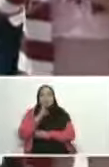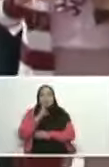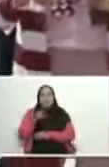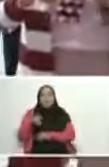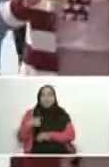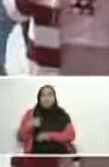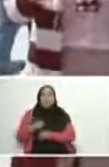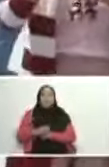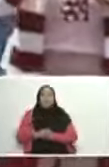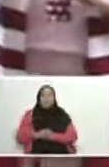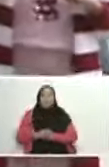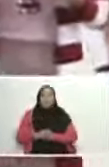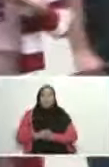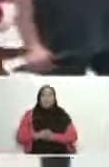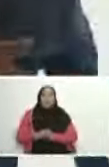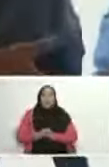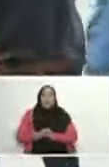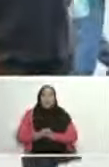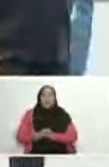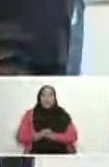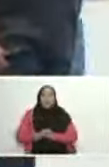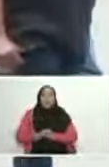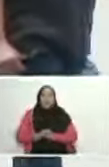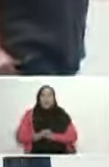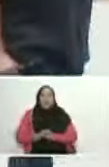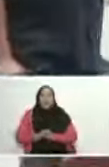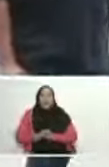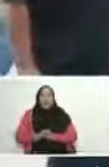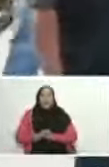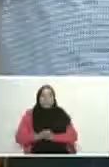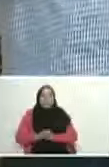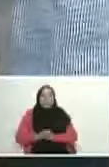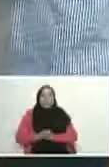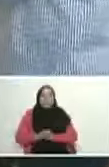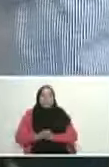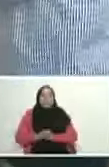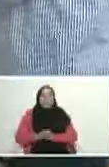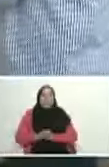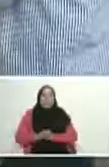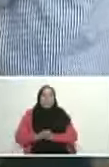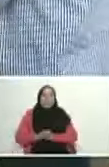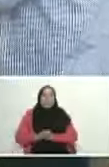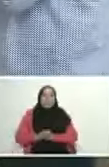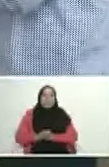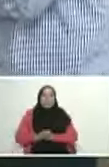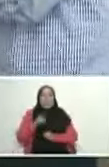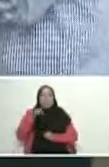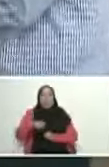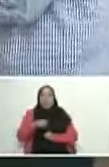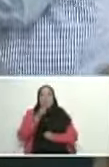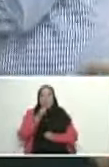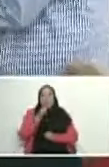ustedes. Para luchar, para luchar, para seguir adelante. La pulserita para ir cruzado, pues.